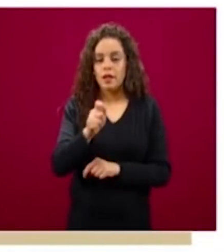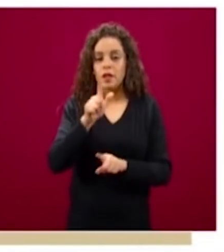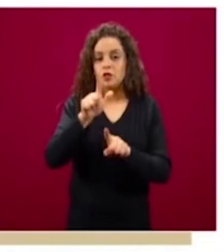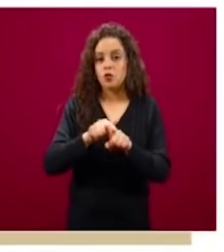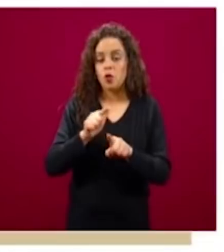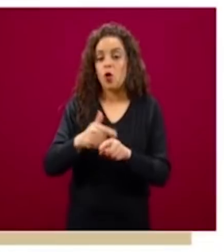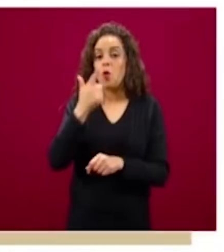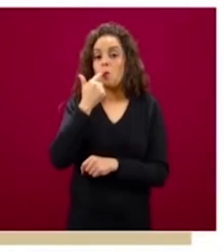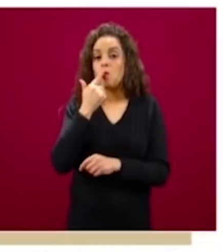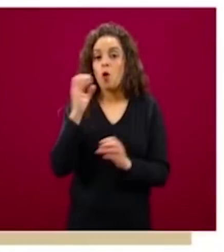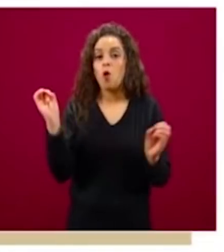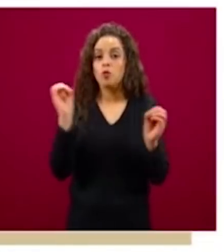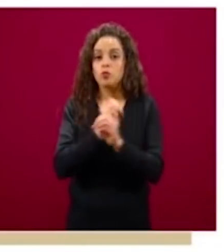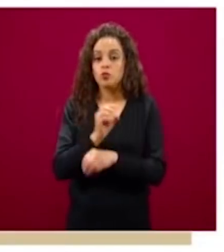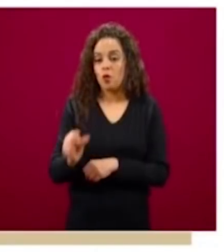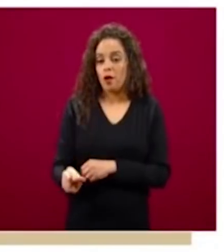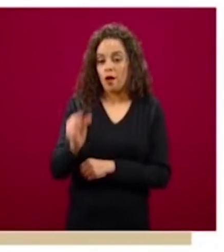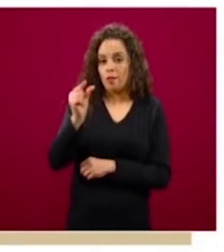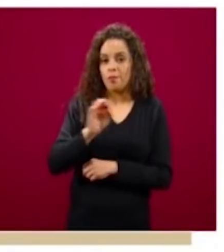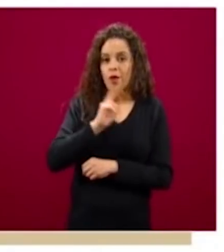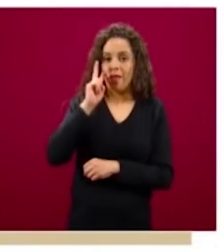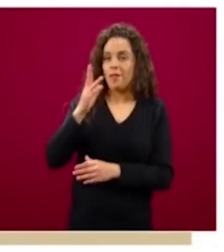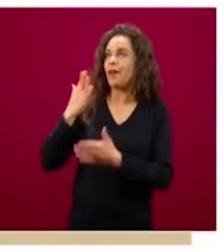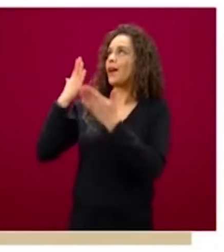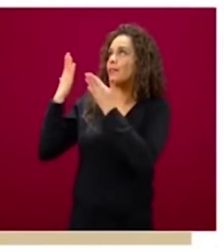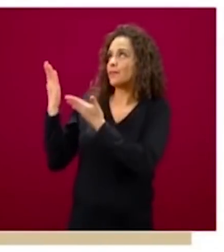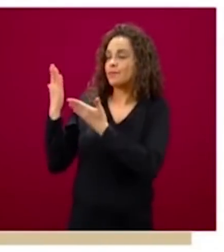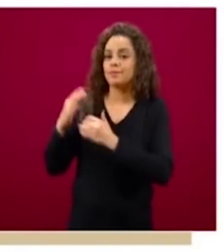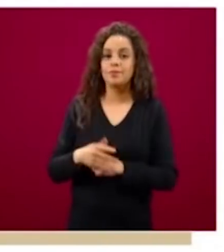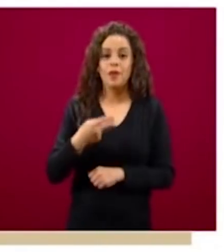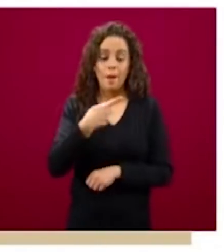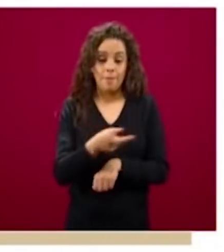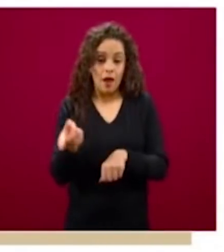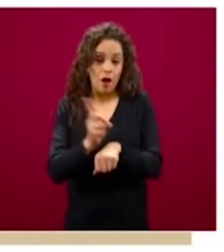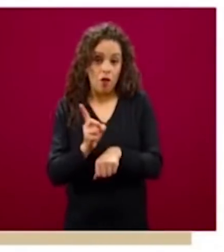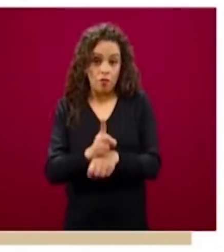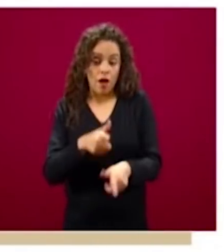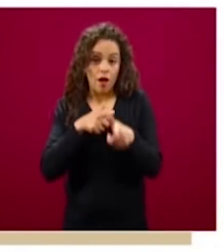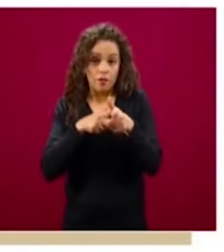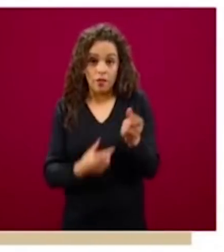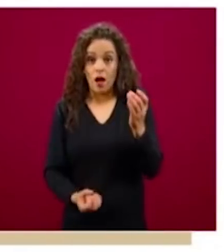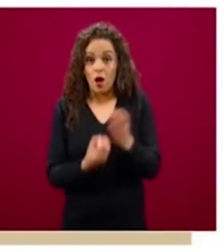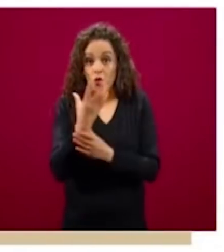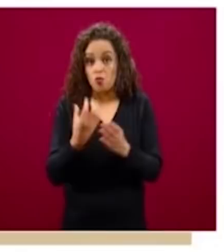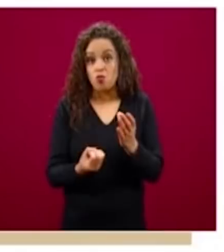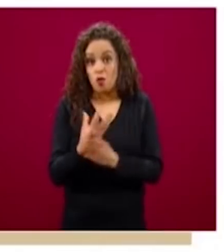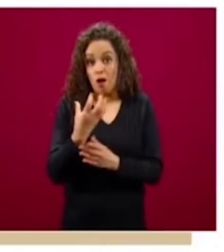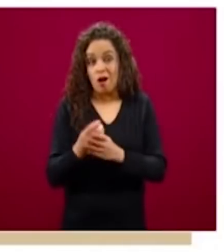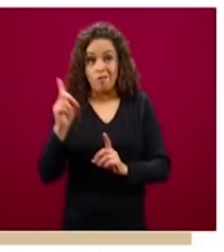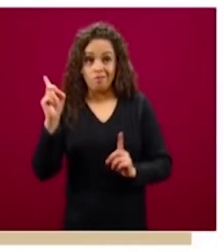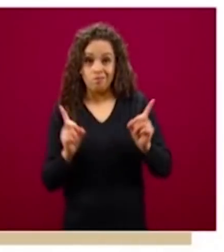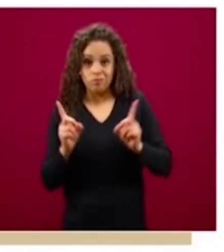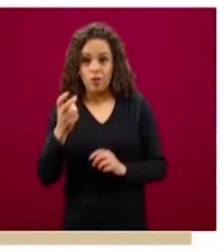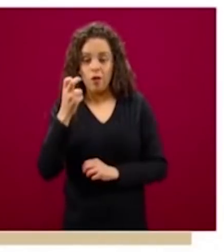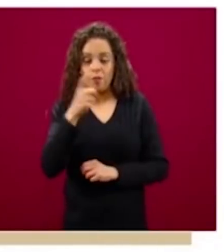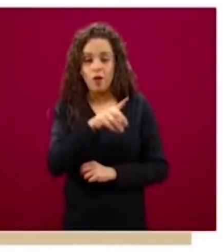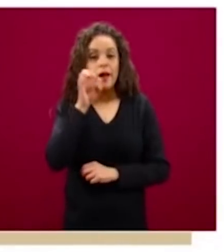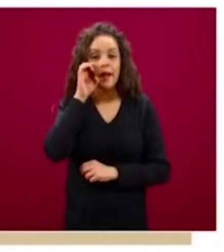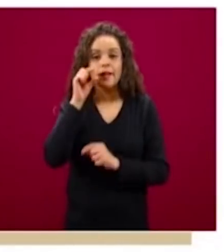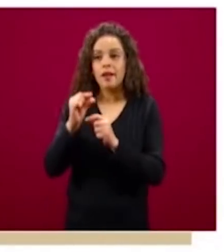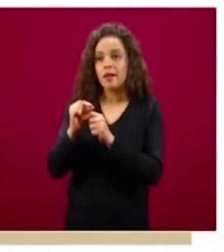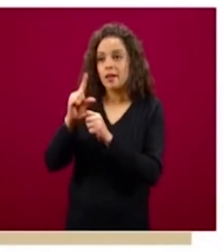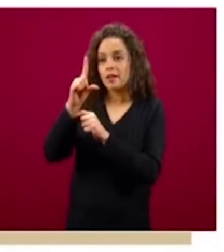guinda o rojo oscuro, pero como todos los días ingresan nuevos casos sospechosos, pues prácticamente las barras naranjas